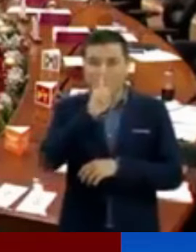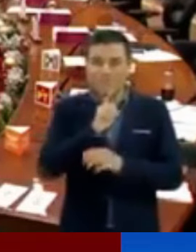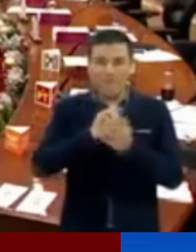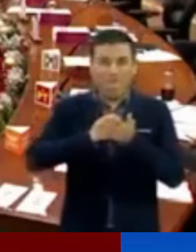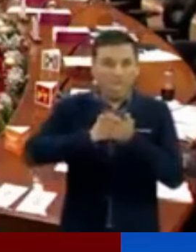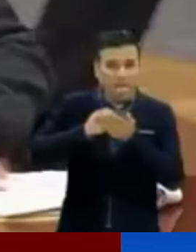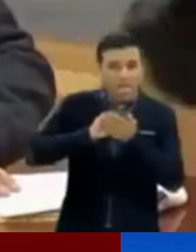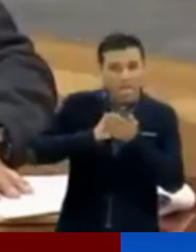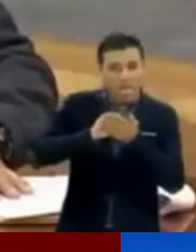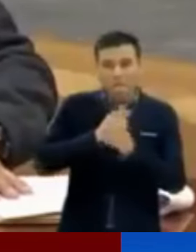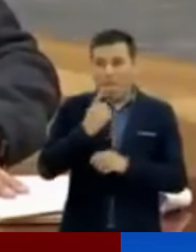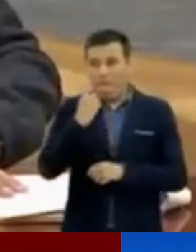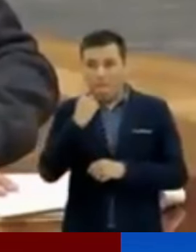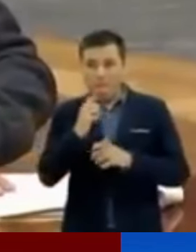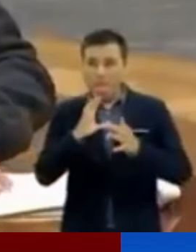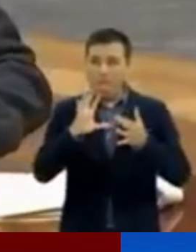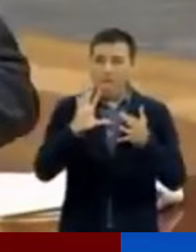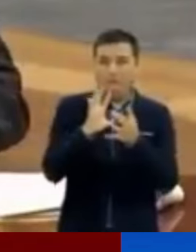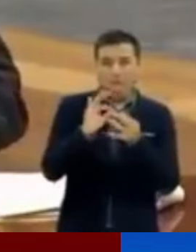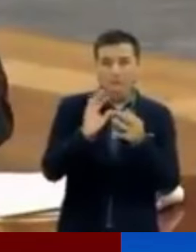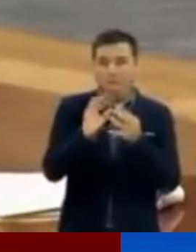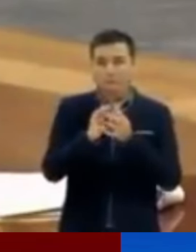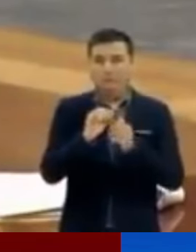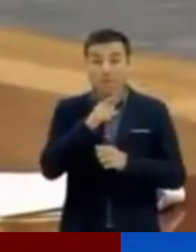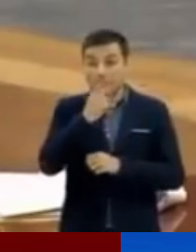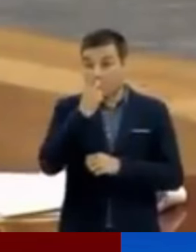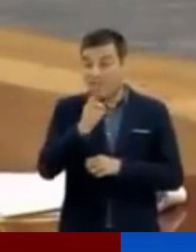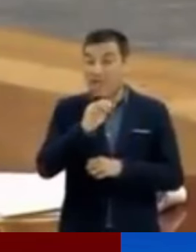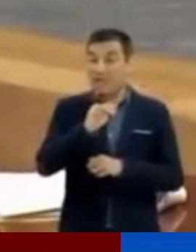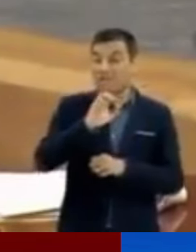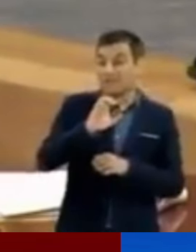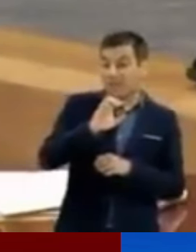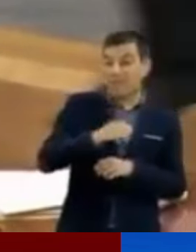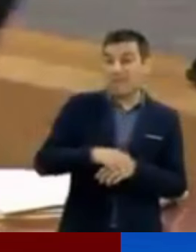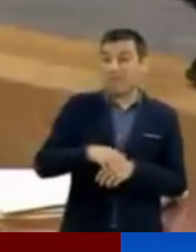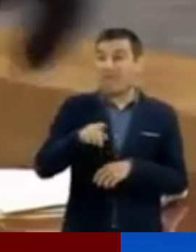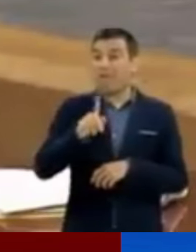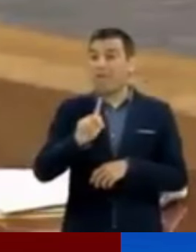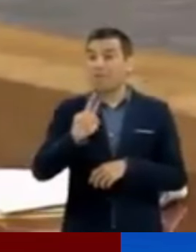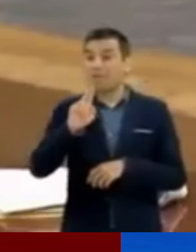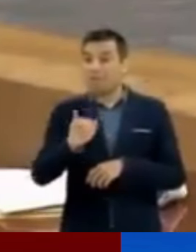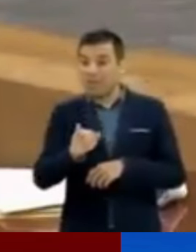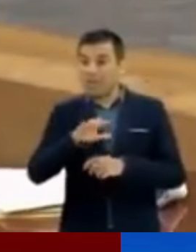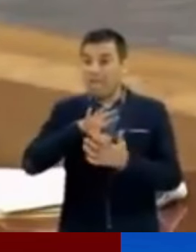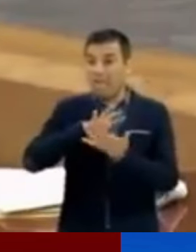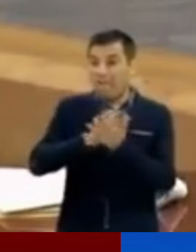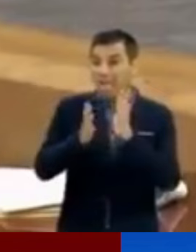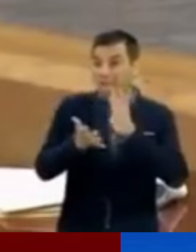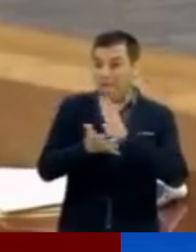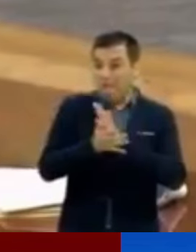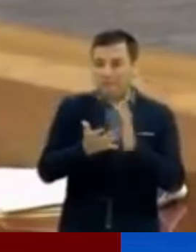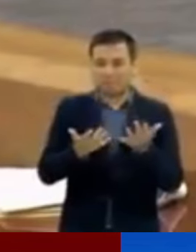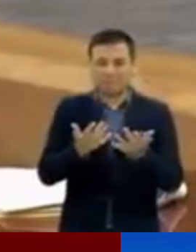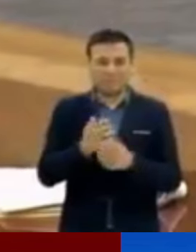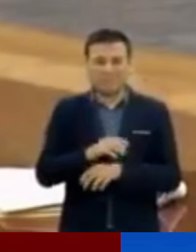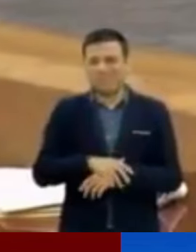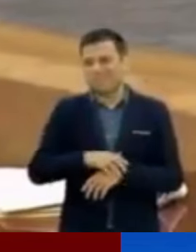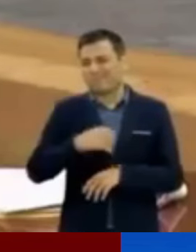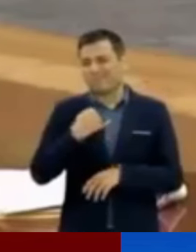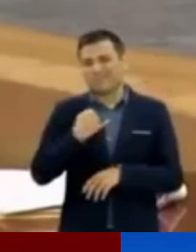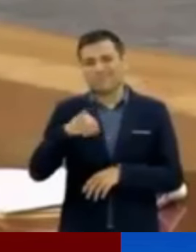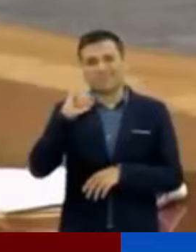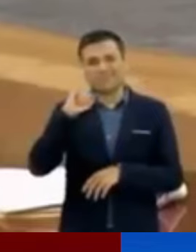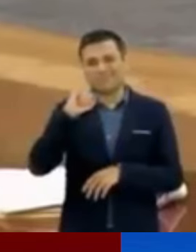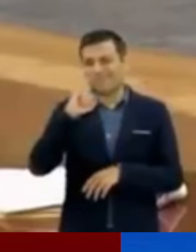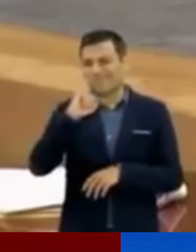a querer montar alianzas inexistentes entre Movimiento Ciudadano y cuanto partido político se